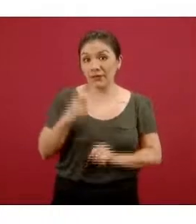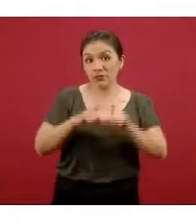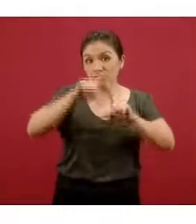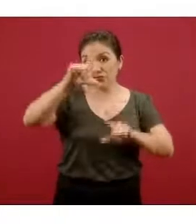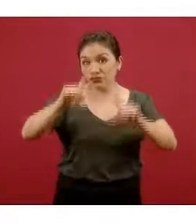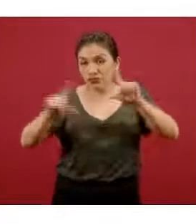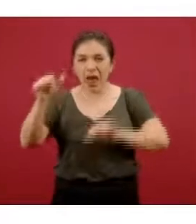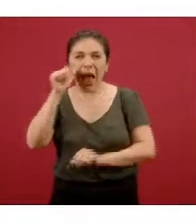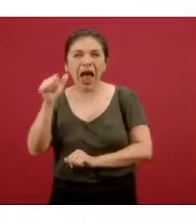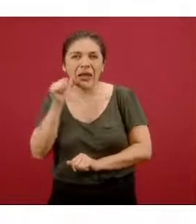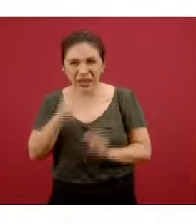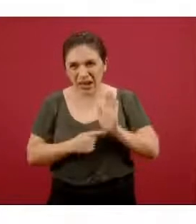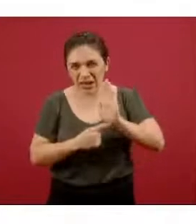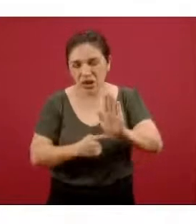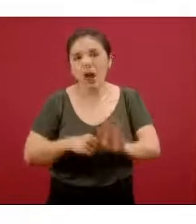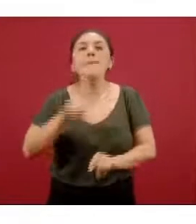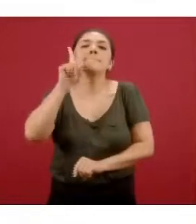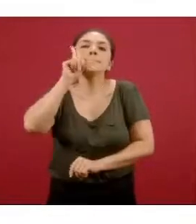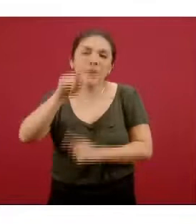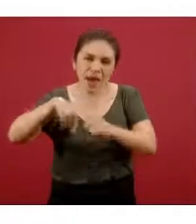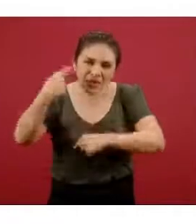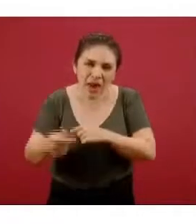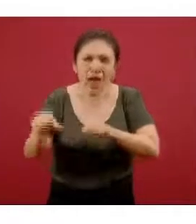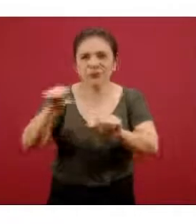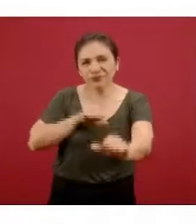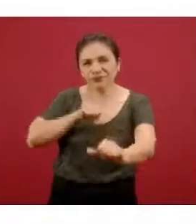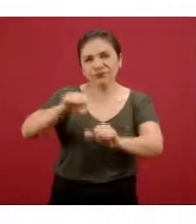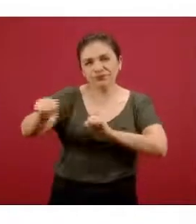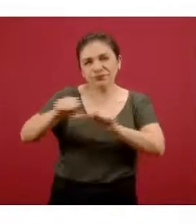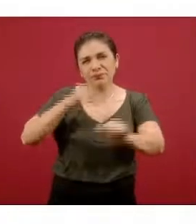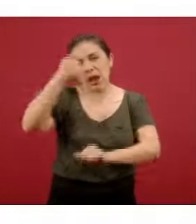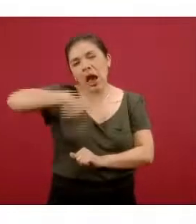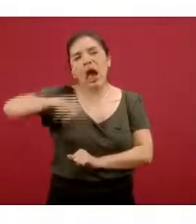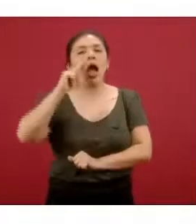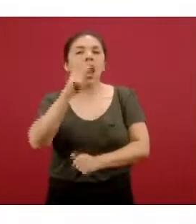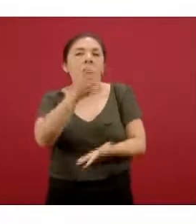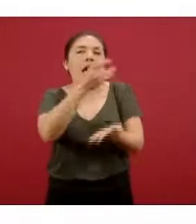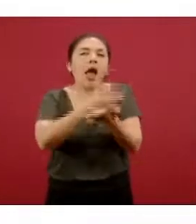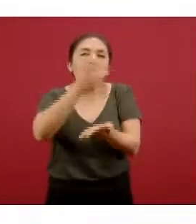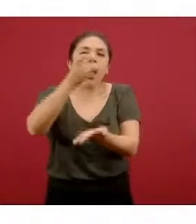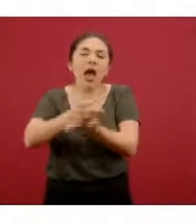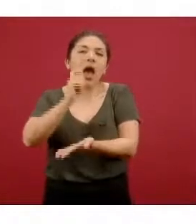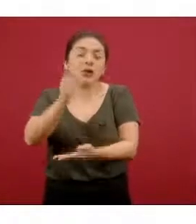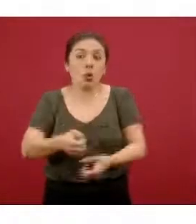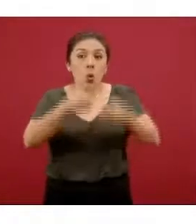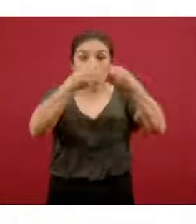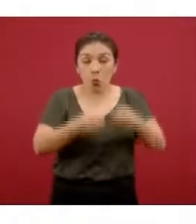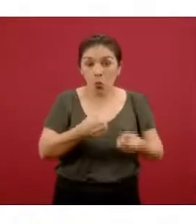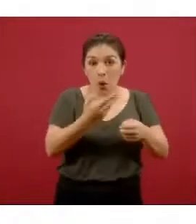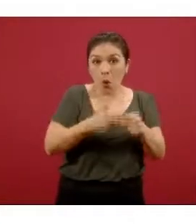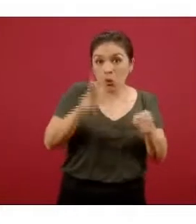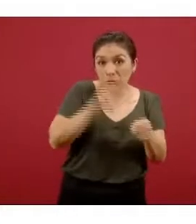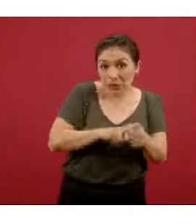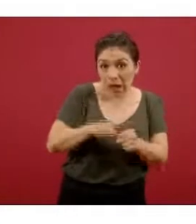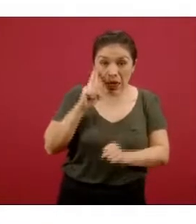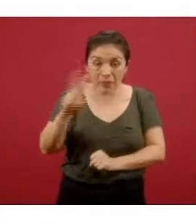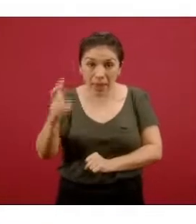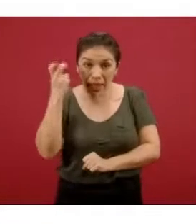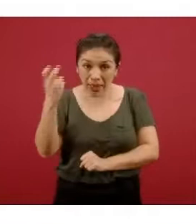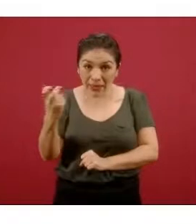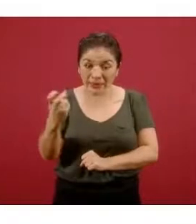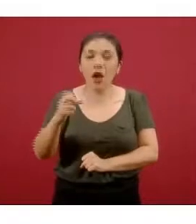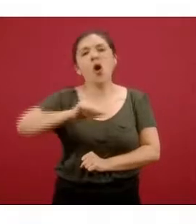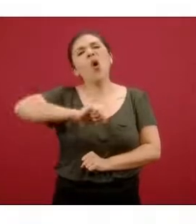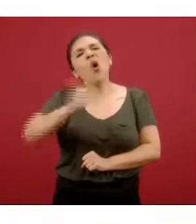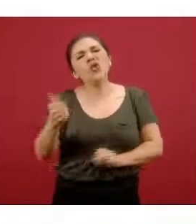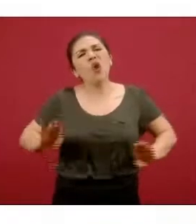de ayer lo presentaremos mañana y así estaremos alternando para poder identificar tanto la ocupación de esta manera como